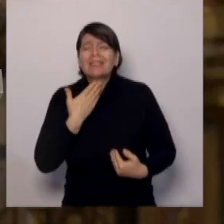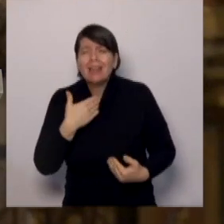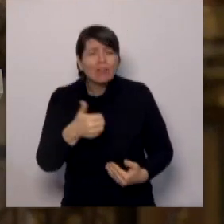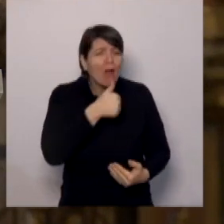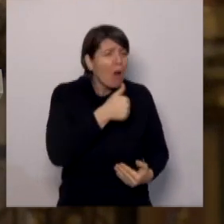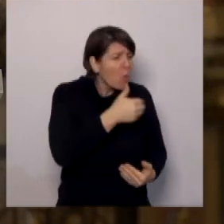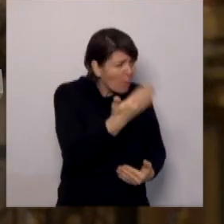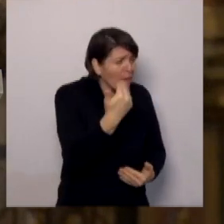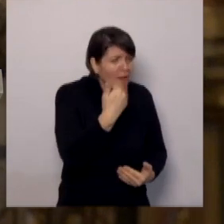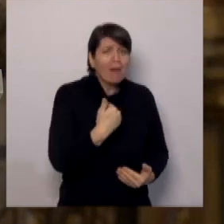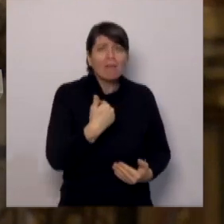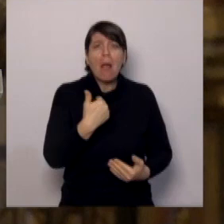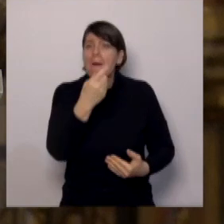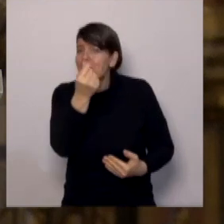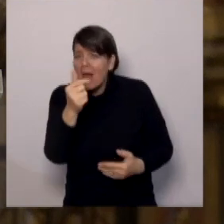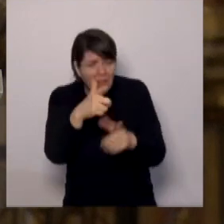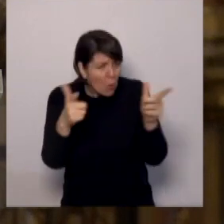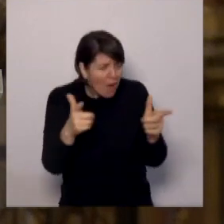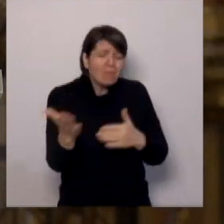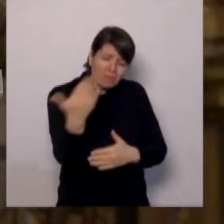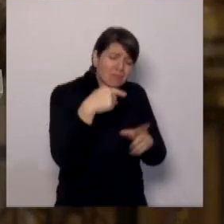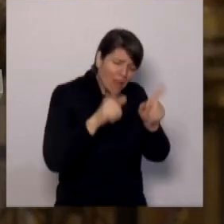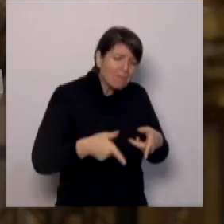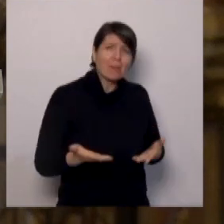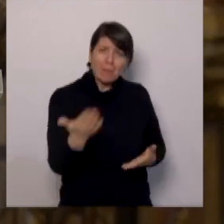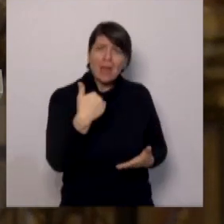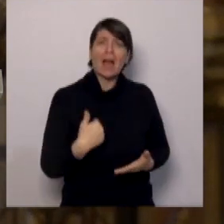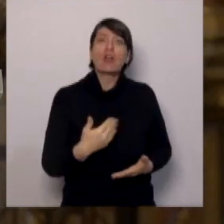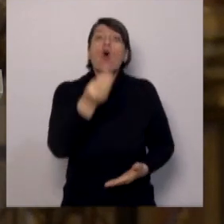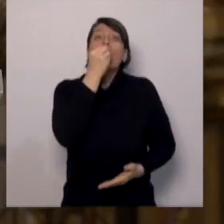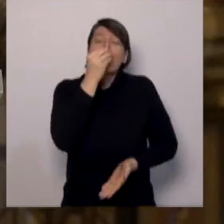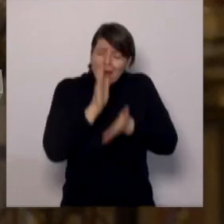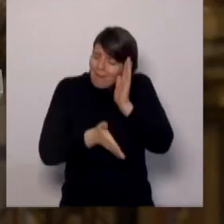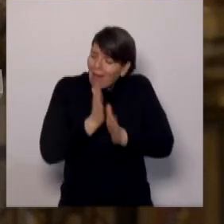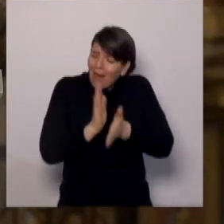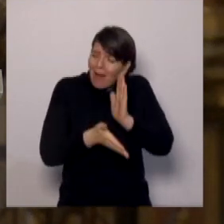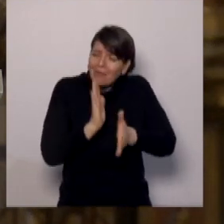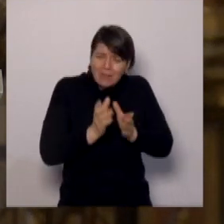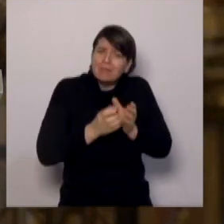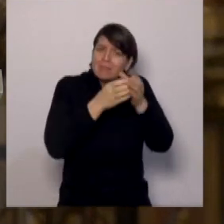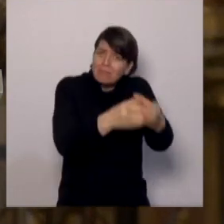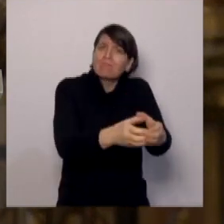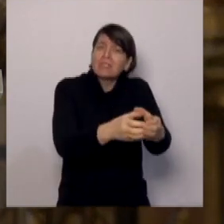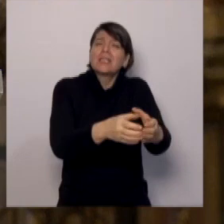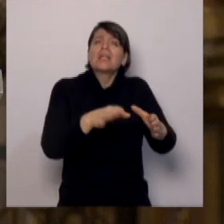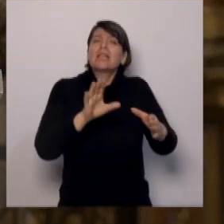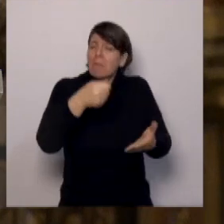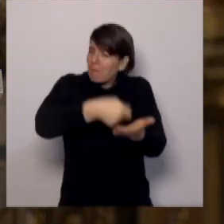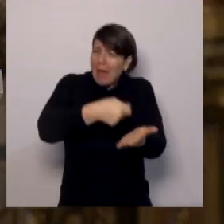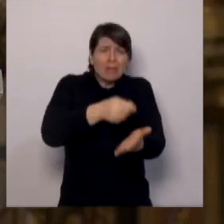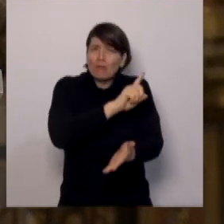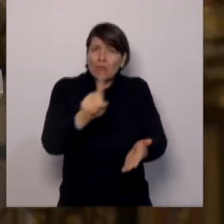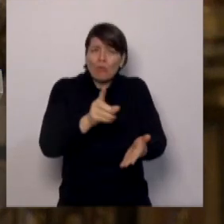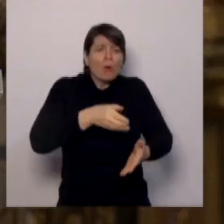agua todos los sedientos, y el que no tenga dinero, venga también. Coman gratuitamente su ración de trigo,